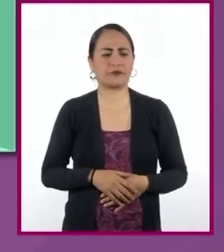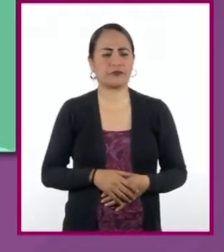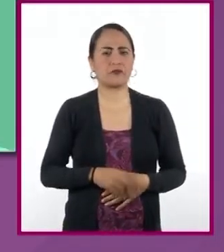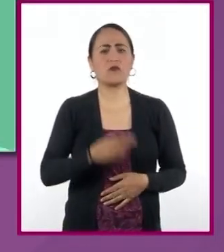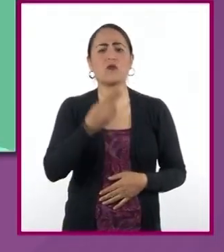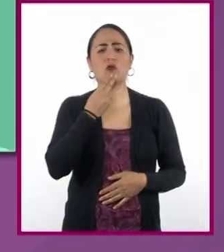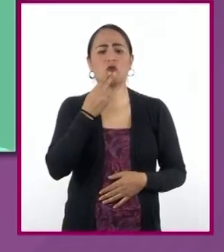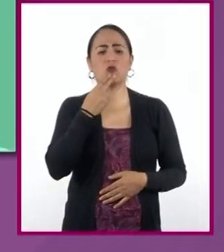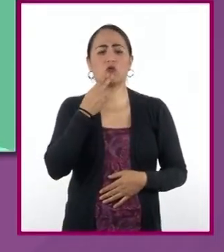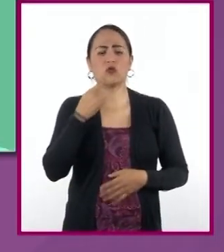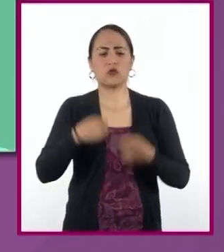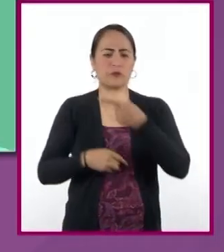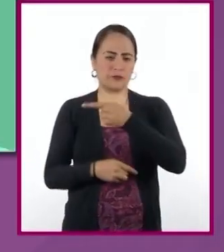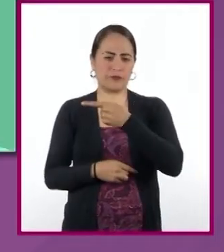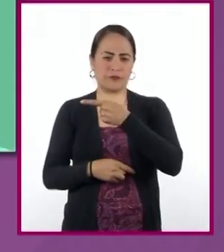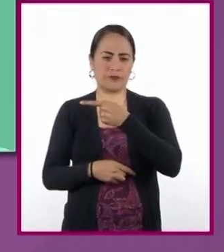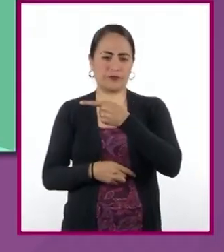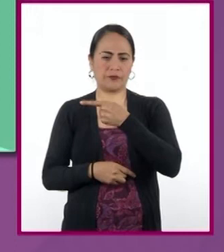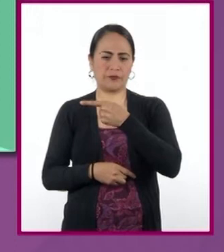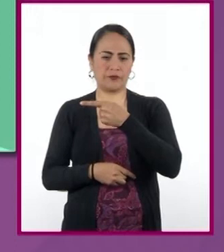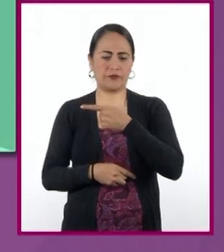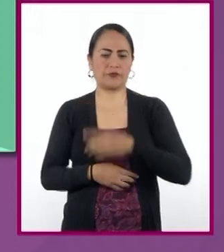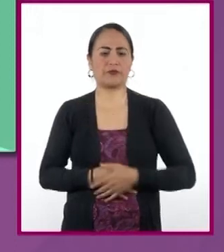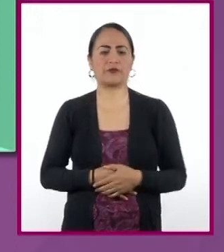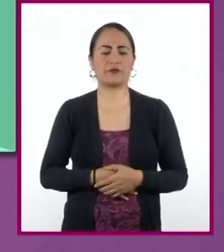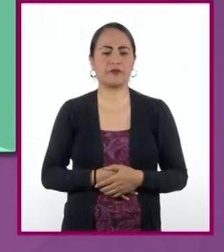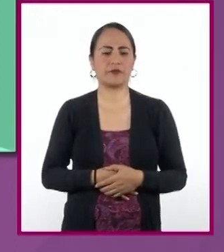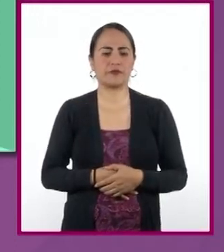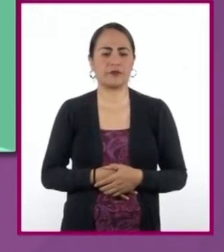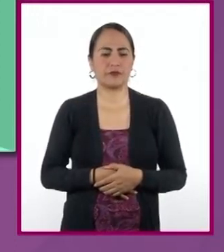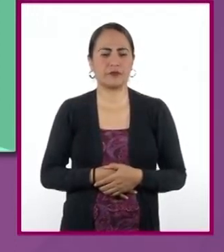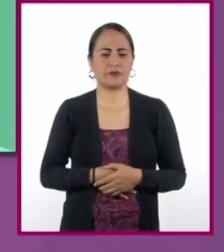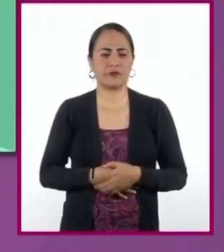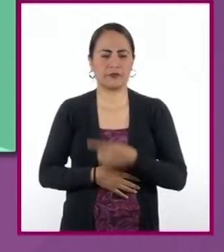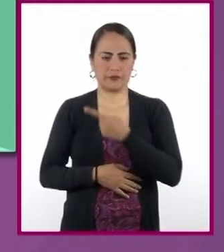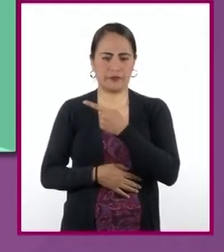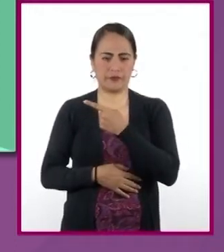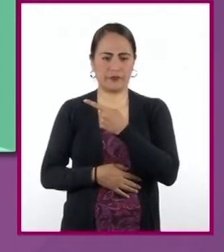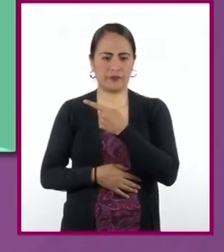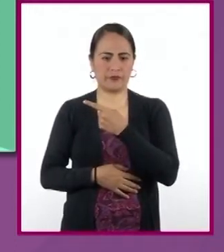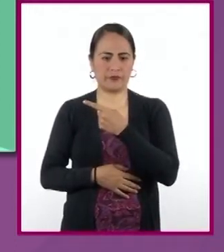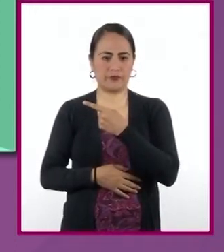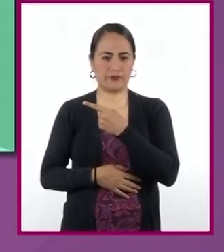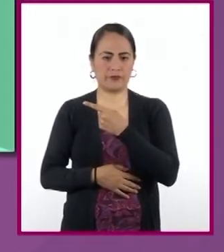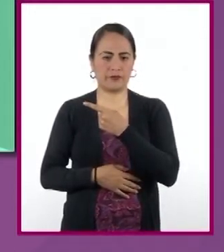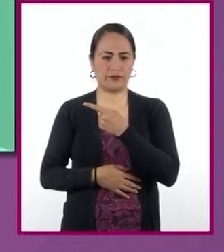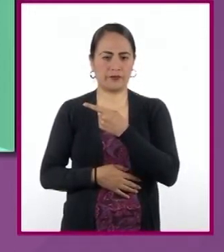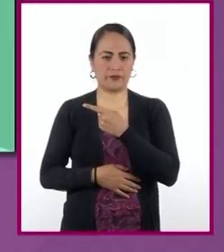usos retóricos para interesar al lector o escucha, como imágenes